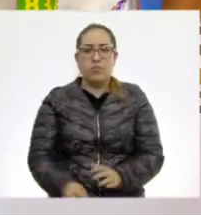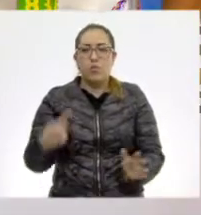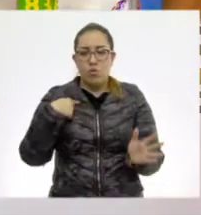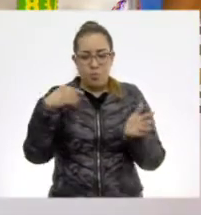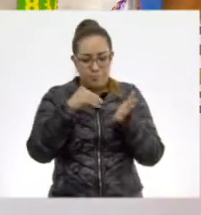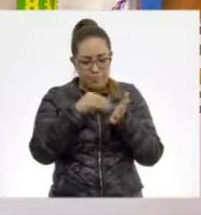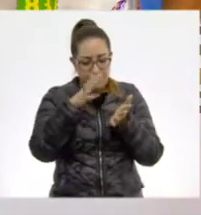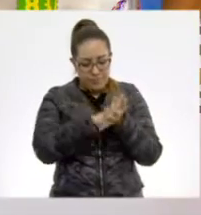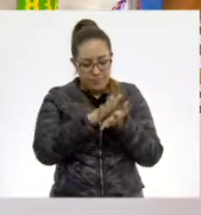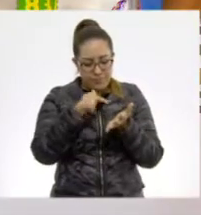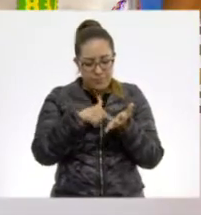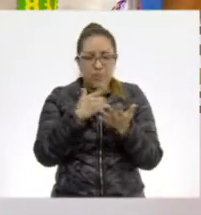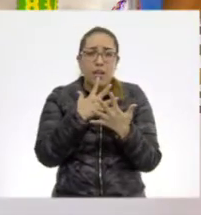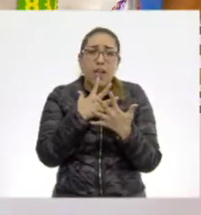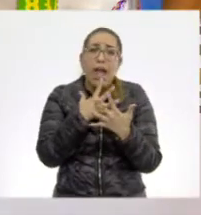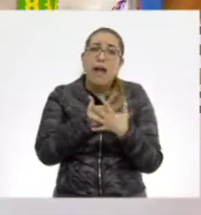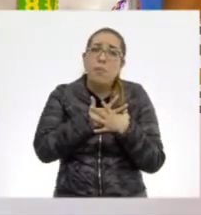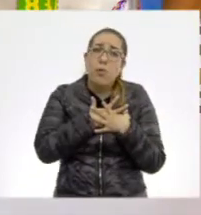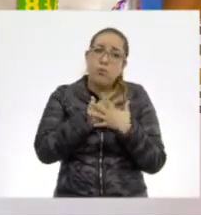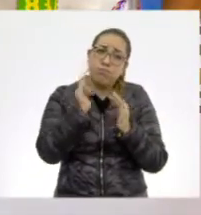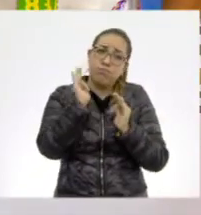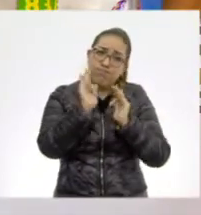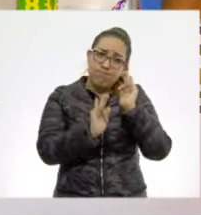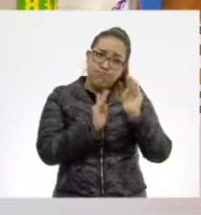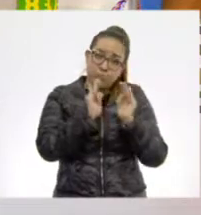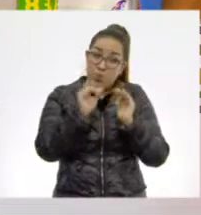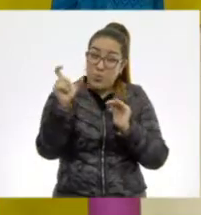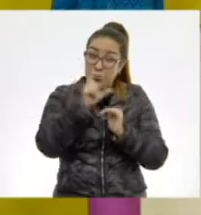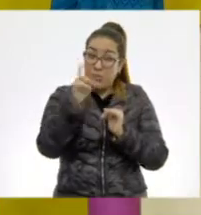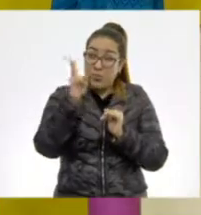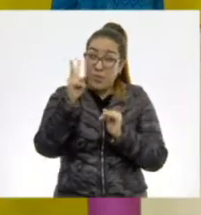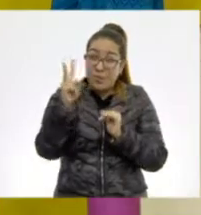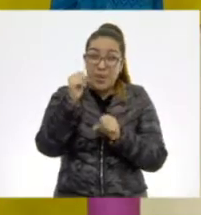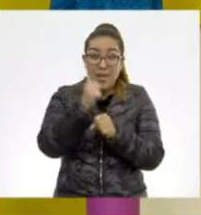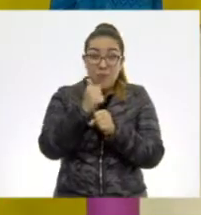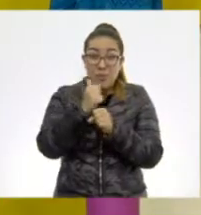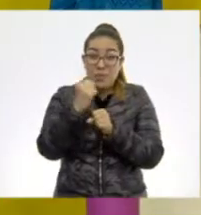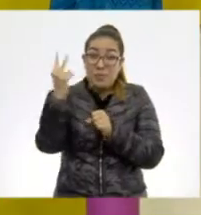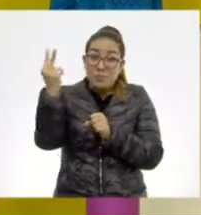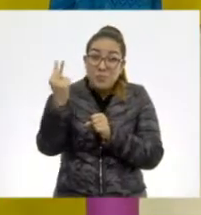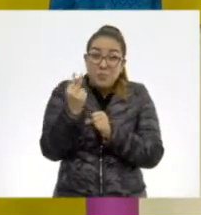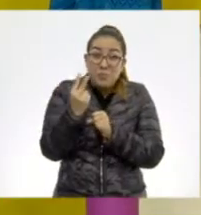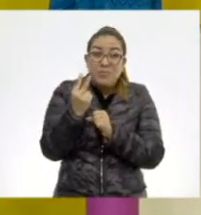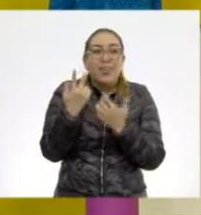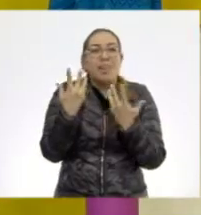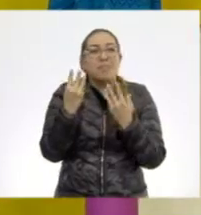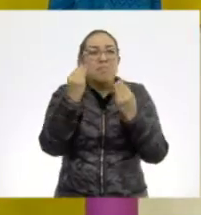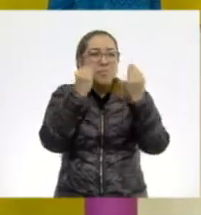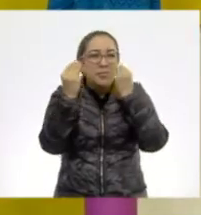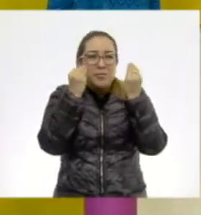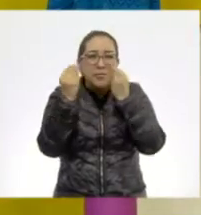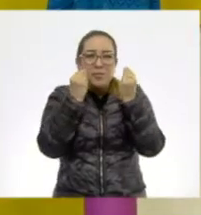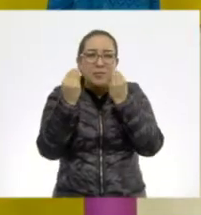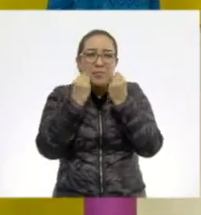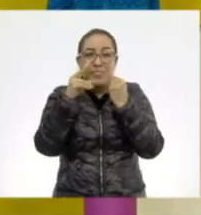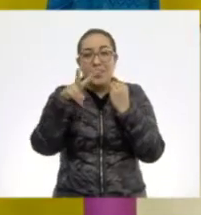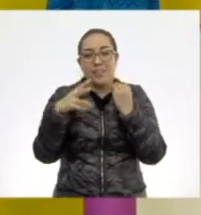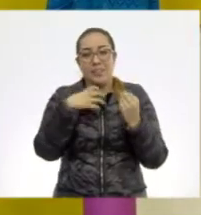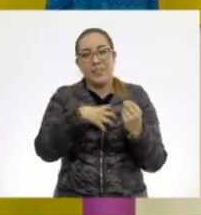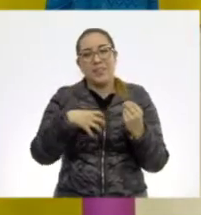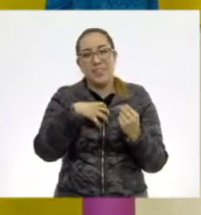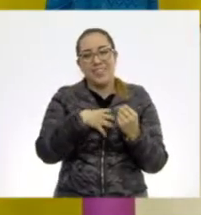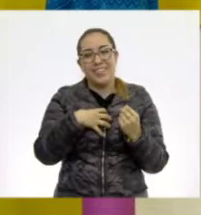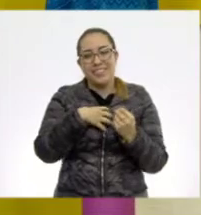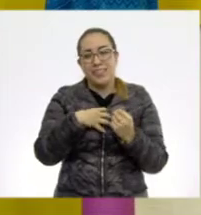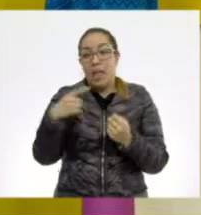Amoroso. Amoroso, bueno, muy bien. Porque cada vez que veo a mis abuelitos, los lleno de besos. Ah, excelente. Y se ponen muy contentos y les da mucho